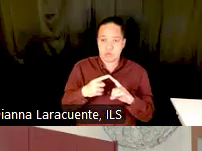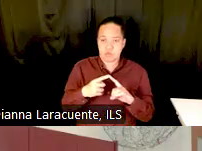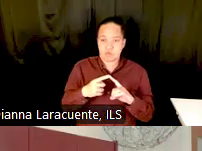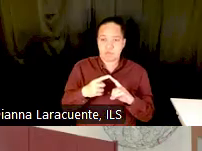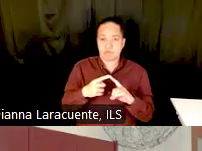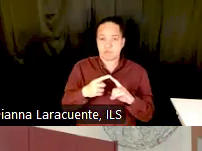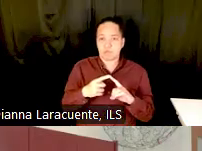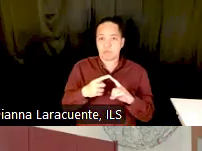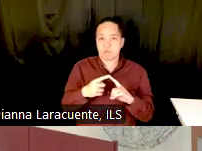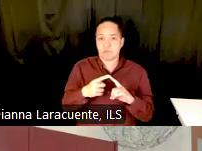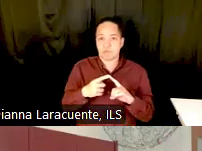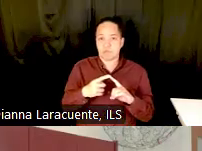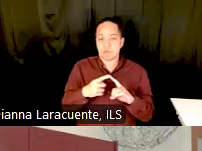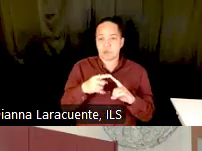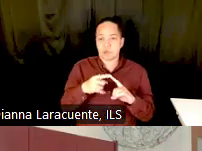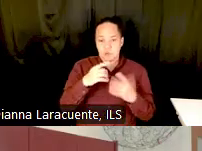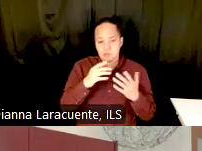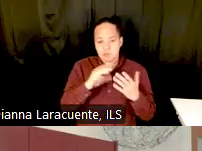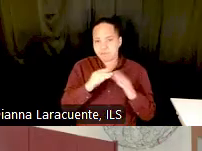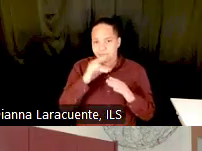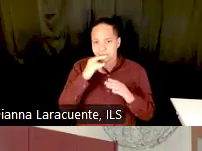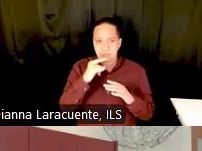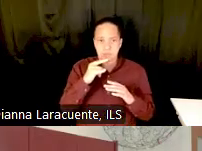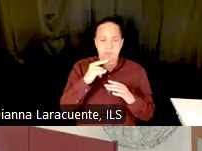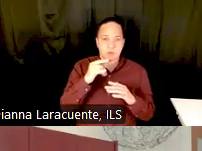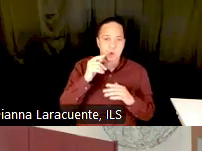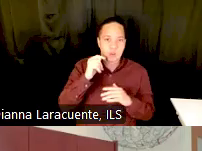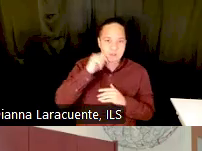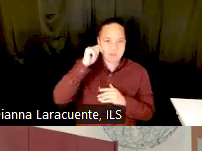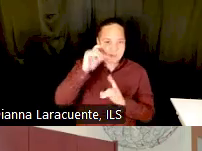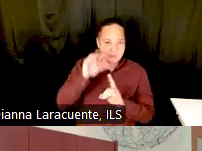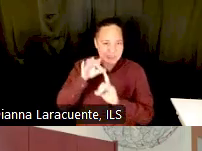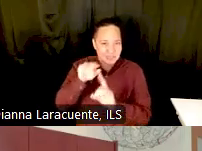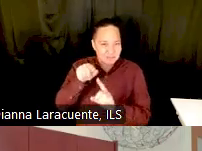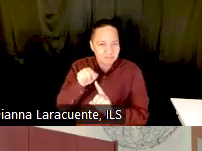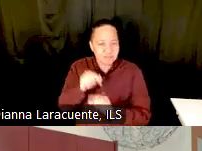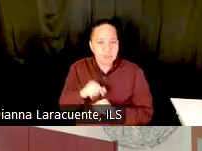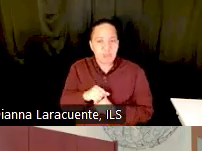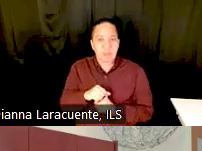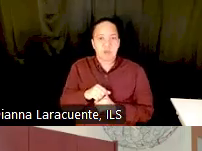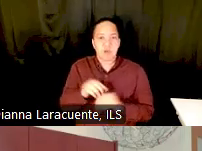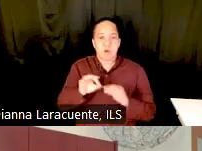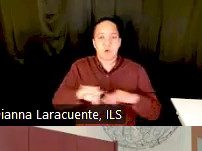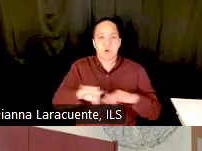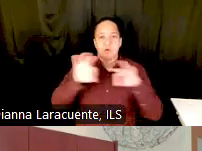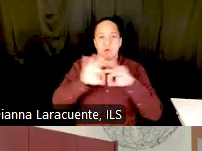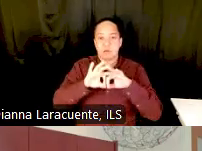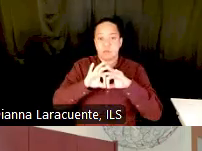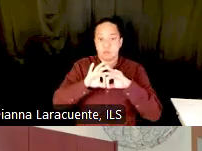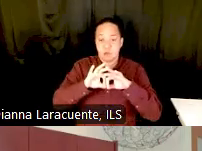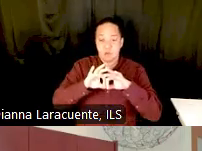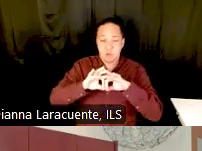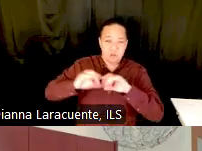un niño, y sobre todo niños grandes y adolescentes, lo más importante ante un acto